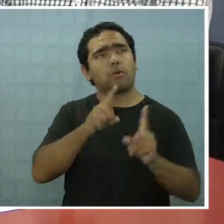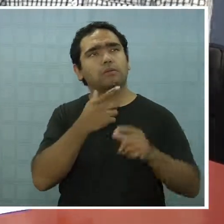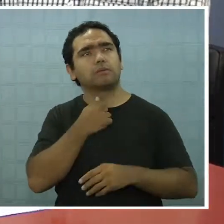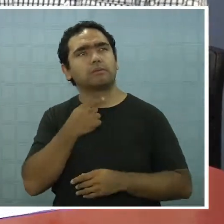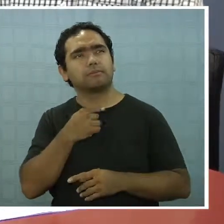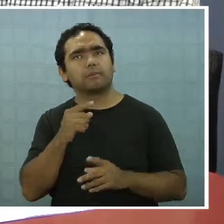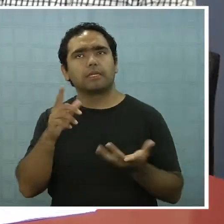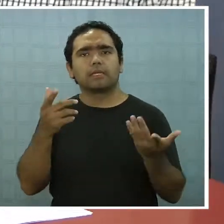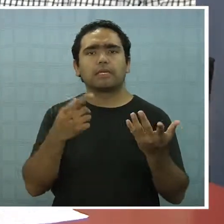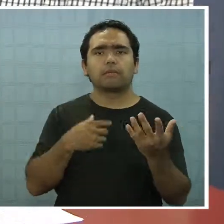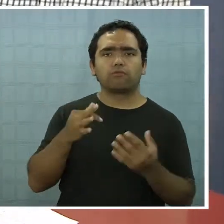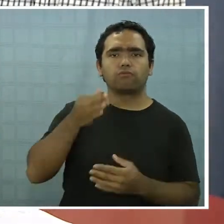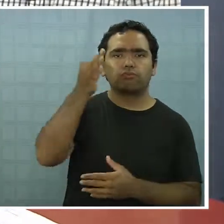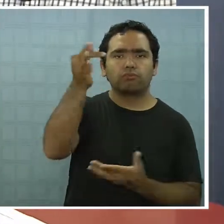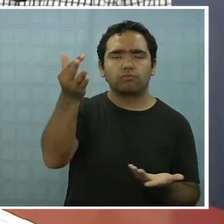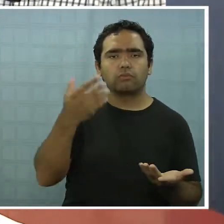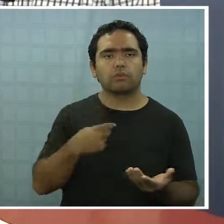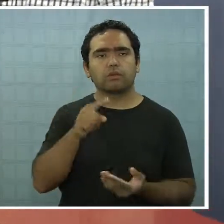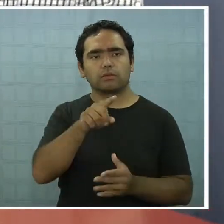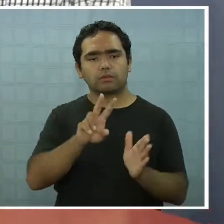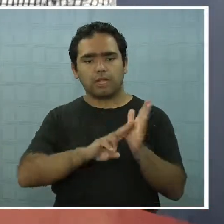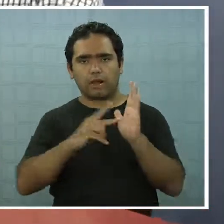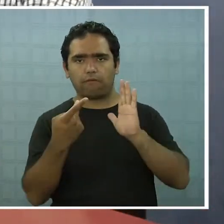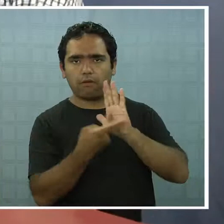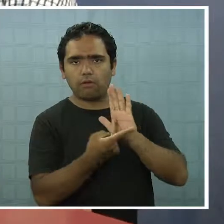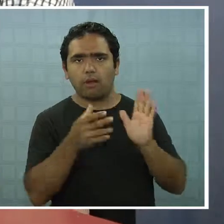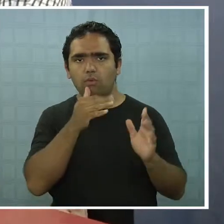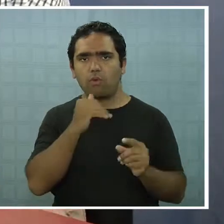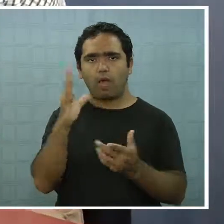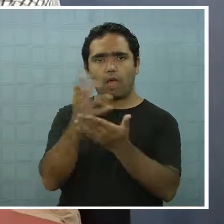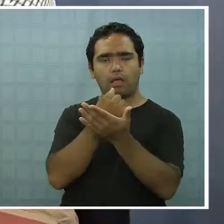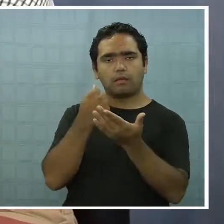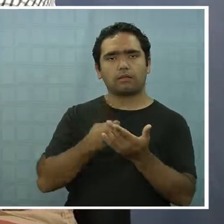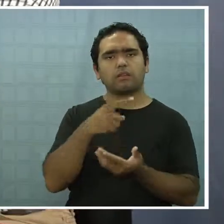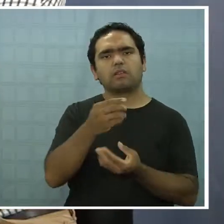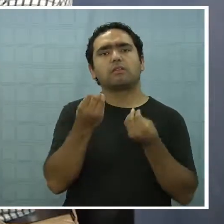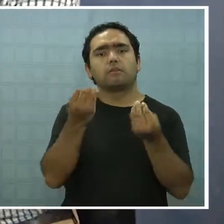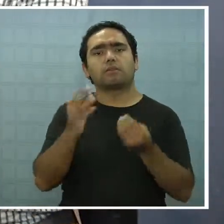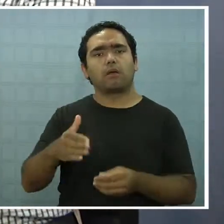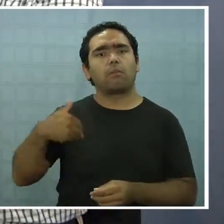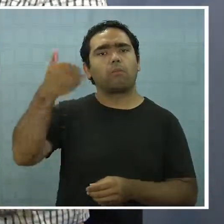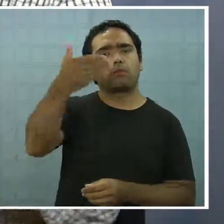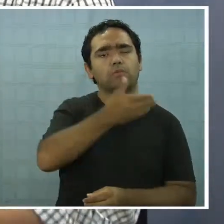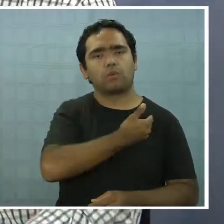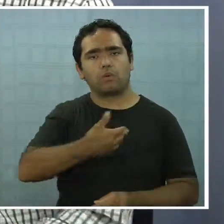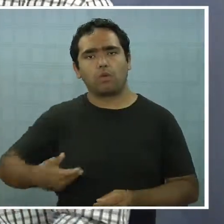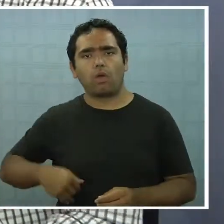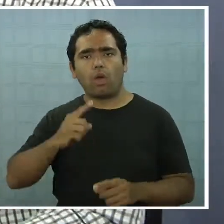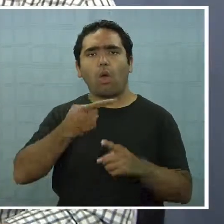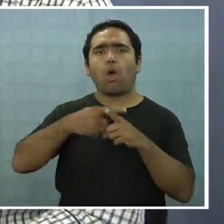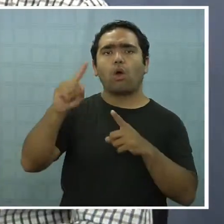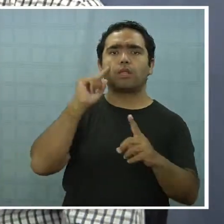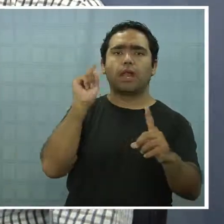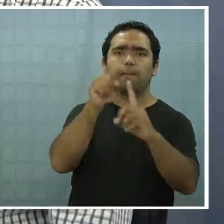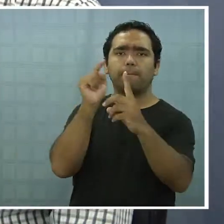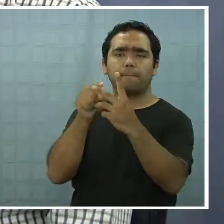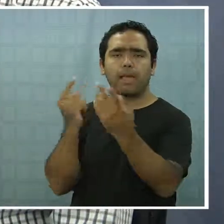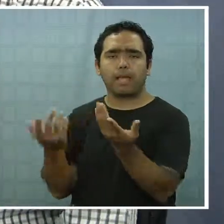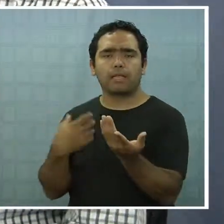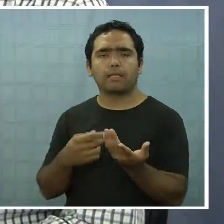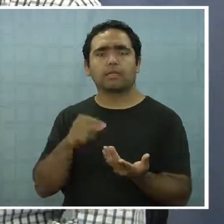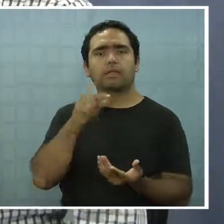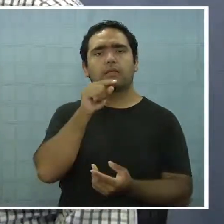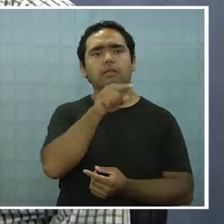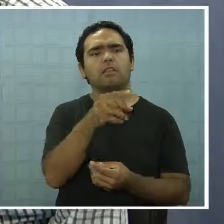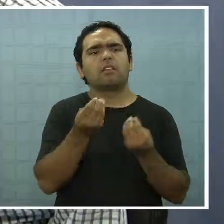estos temas, y si no se logra con esta reforma, bueno, habrá otro gobierno que también se va a imponer otras metas y probablemente